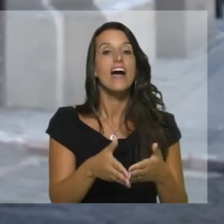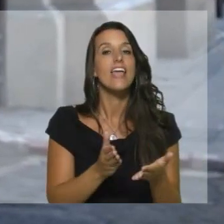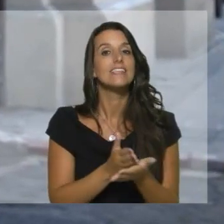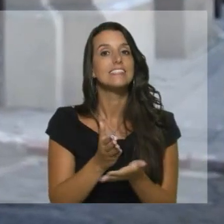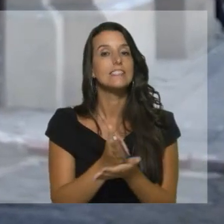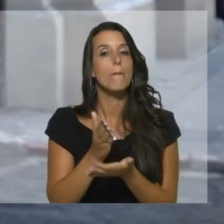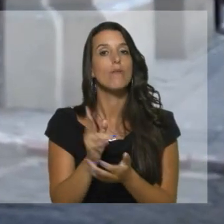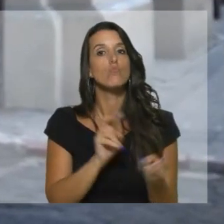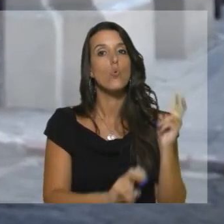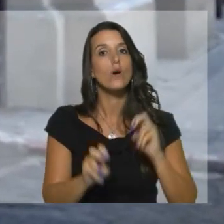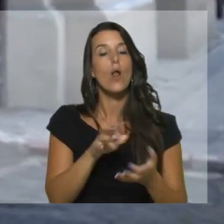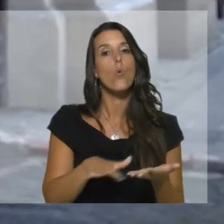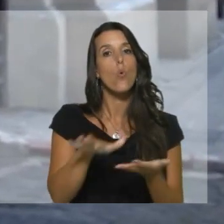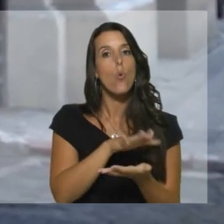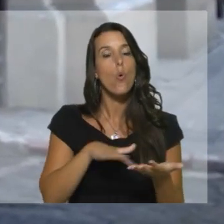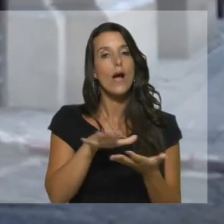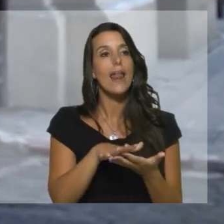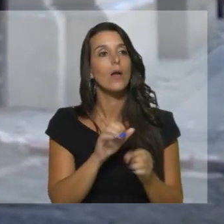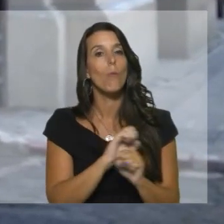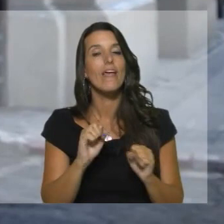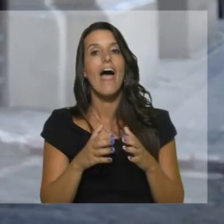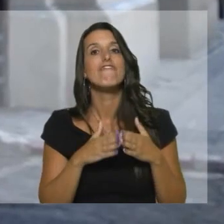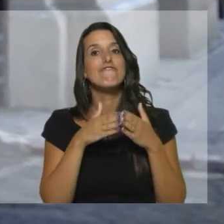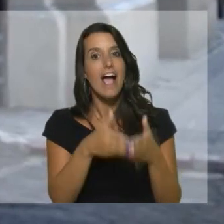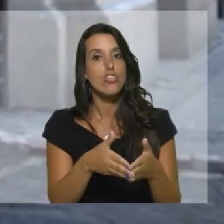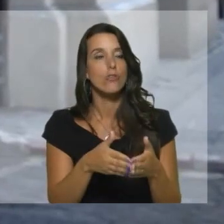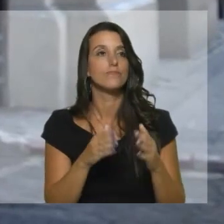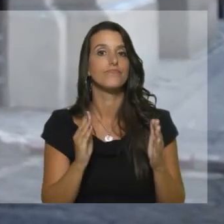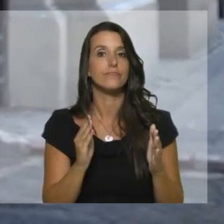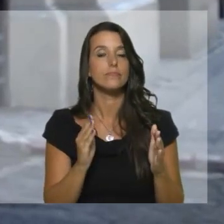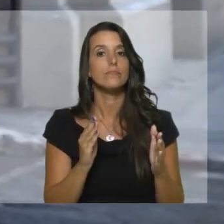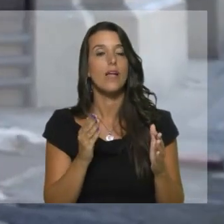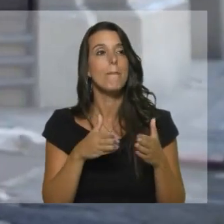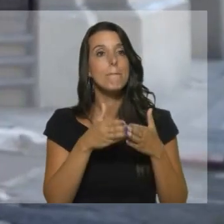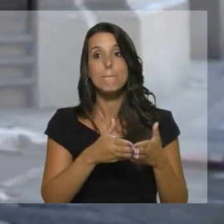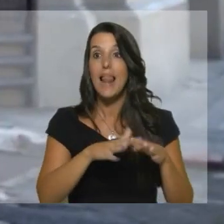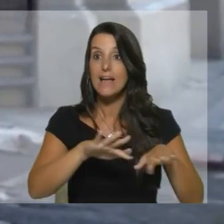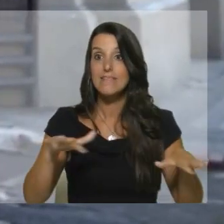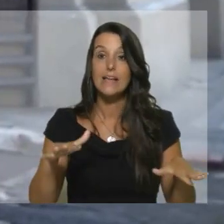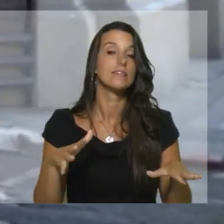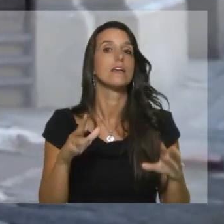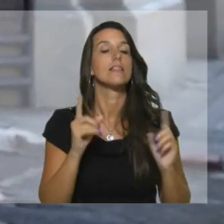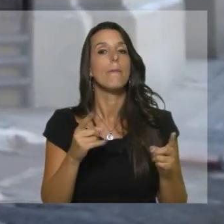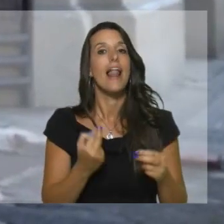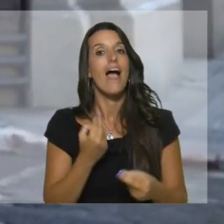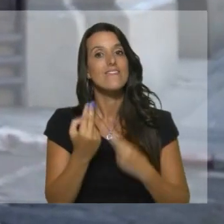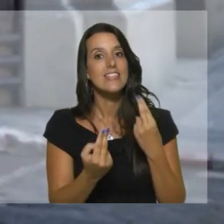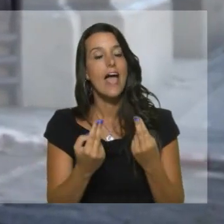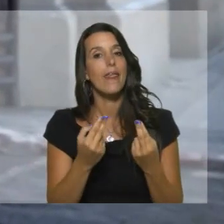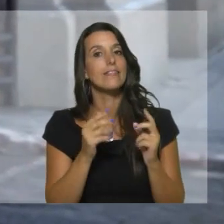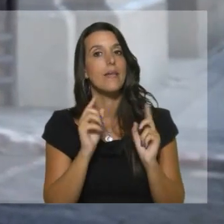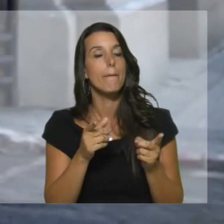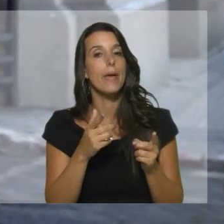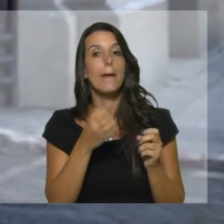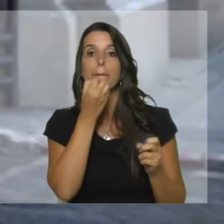es buscar lugares que sean aptos para baño, que lo hagan en playas y que sean habilitadas para ello, que